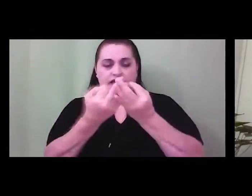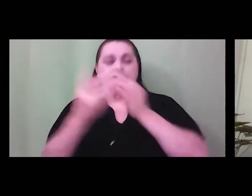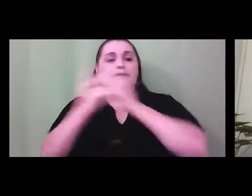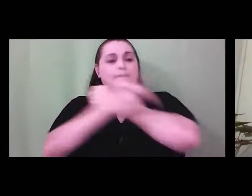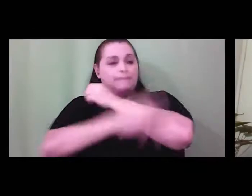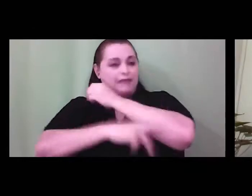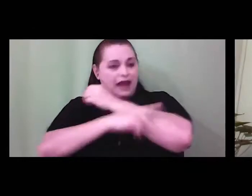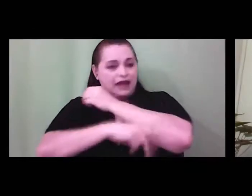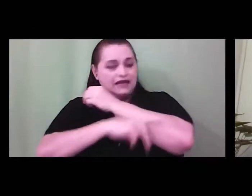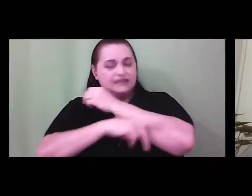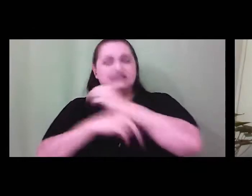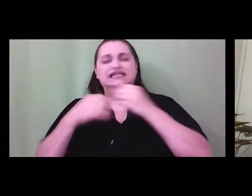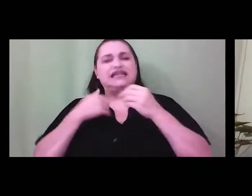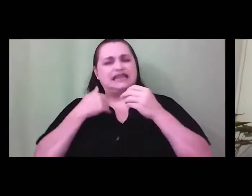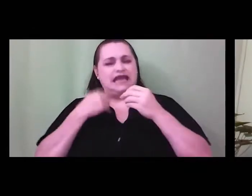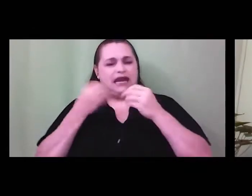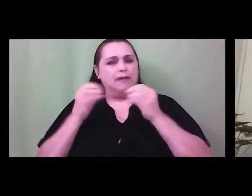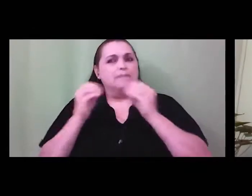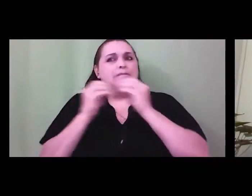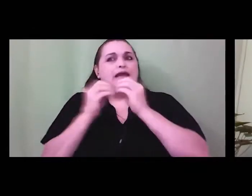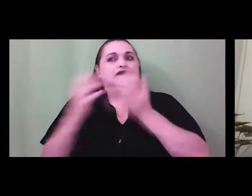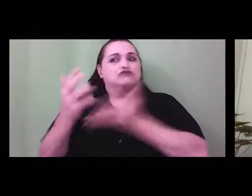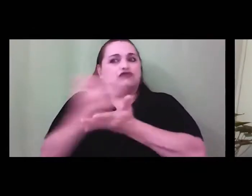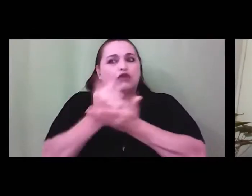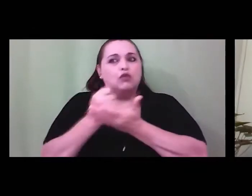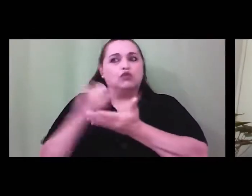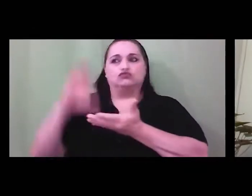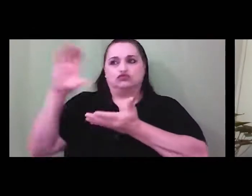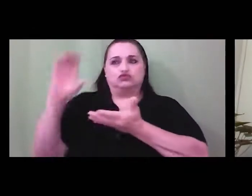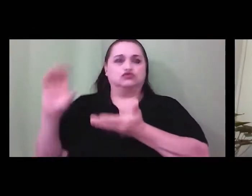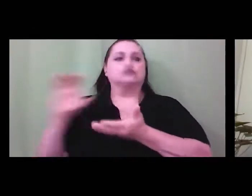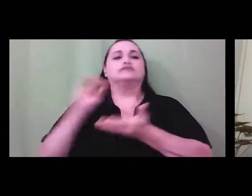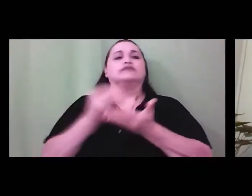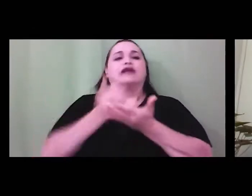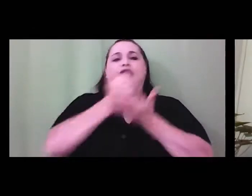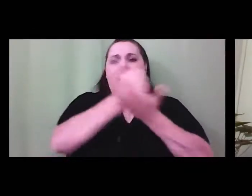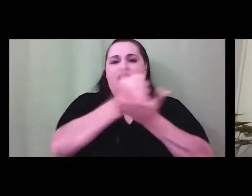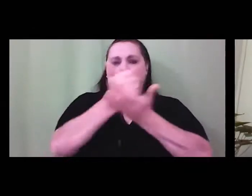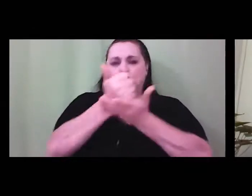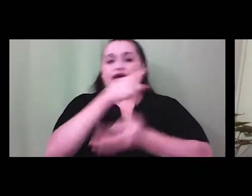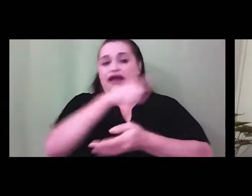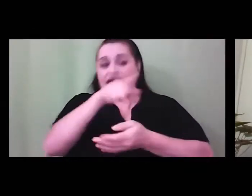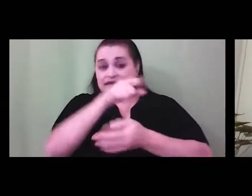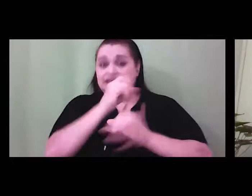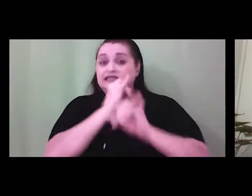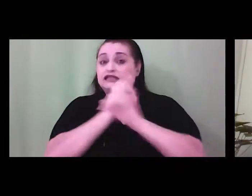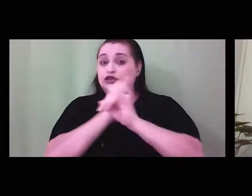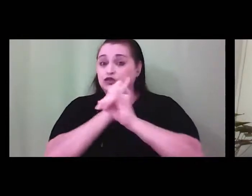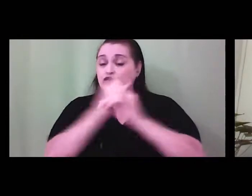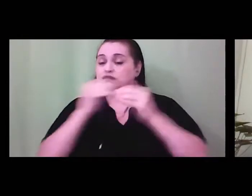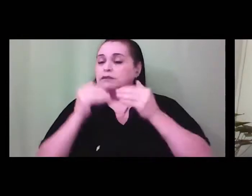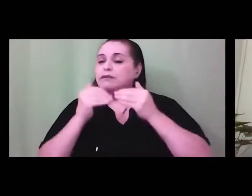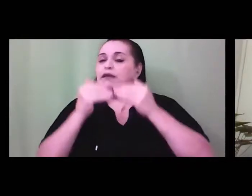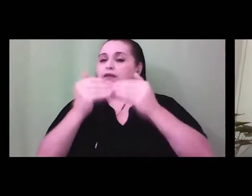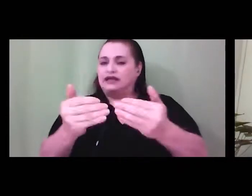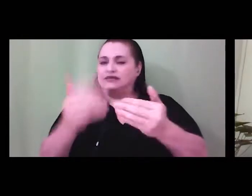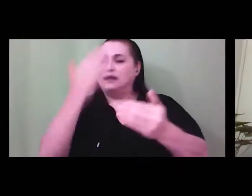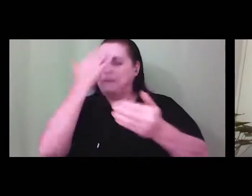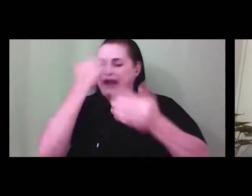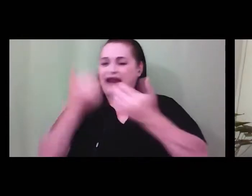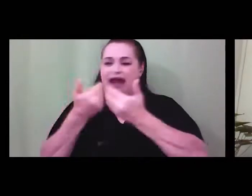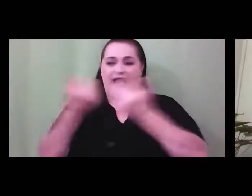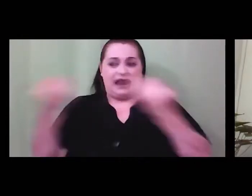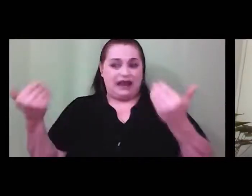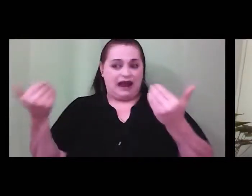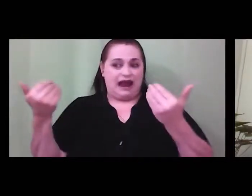países con muchos recursos para que estas instituciones permanezcan, para alejar a las personas en